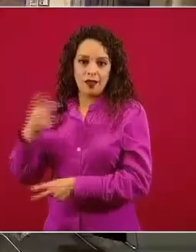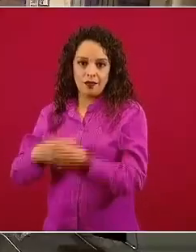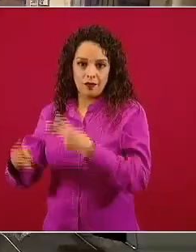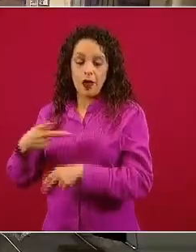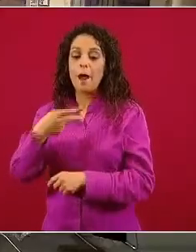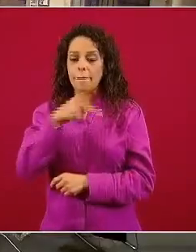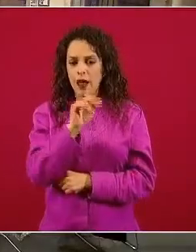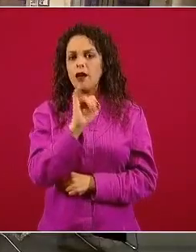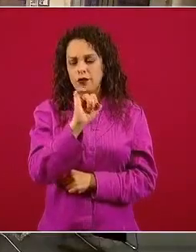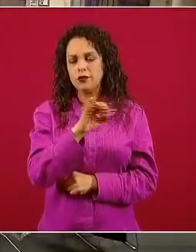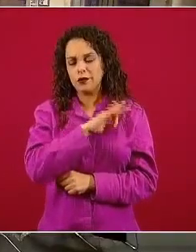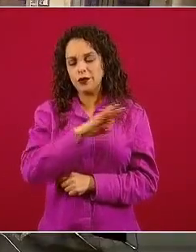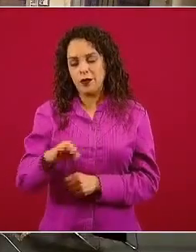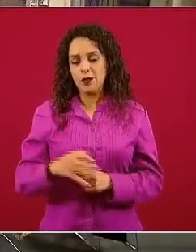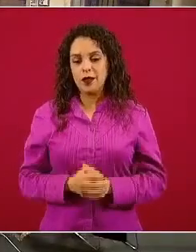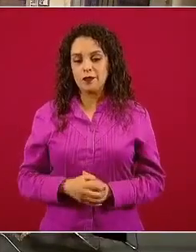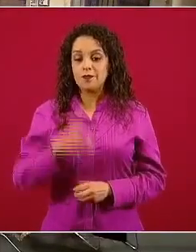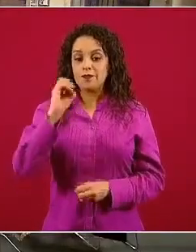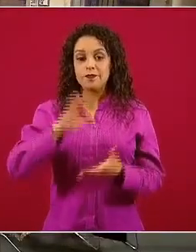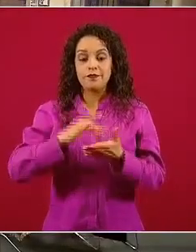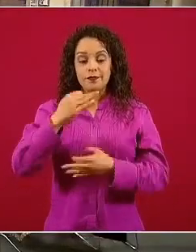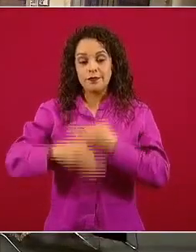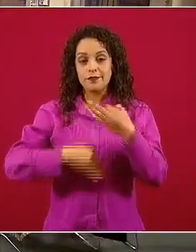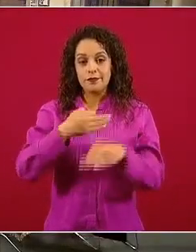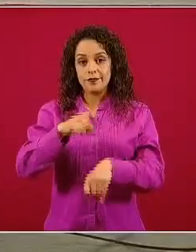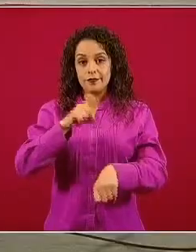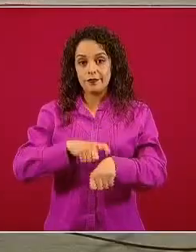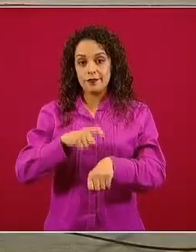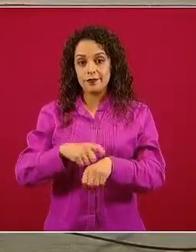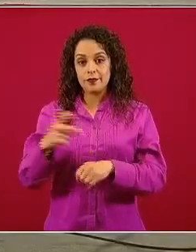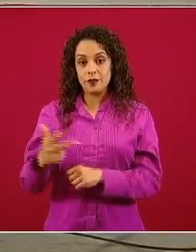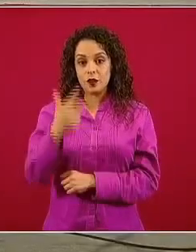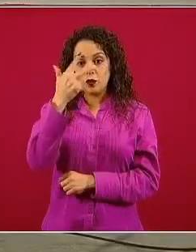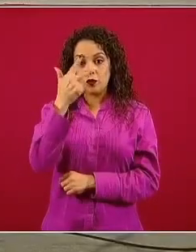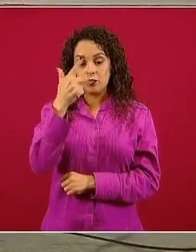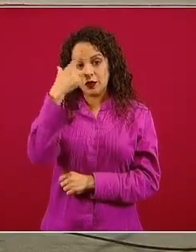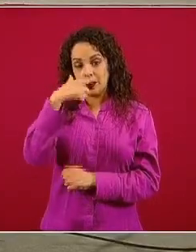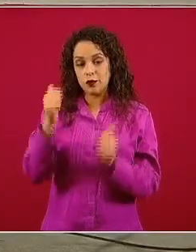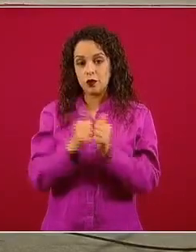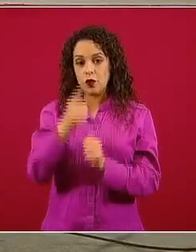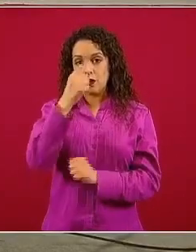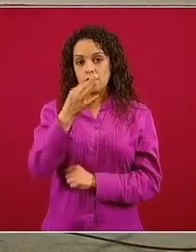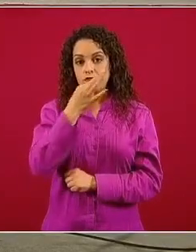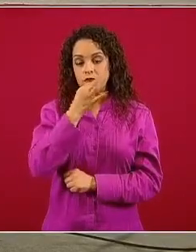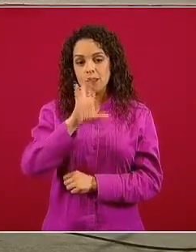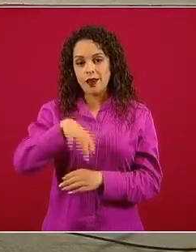dar. Bien, pues muchas gracias a todos, son las 8 de la noche y 1 minuto, terminamos por el día de